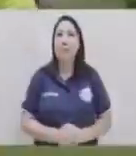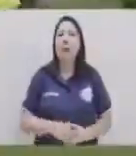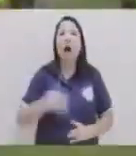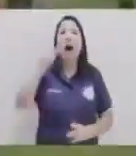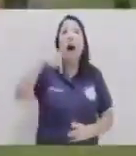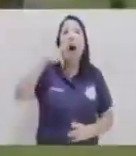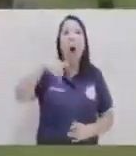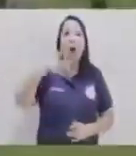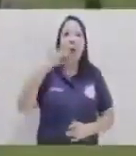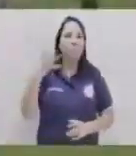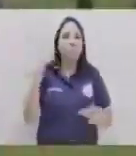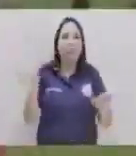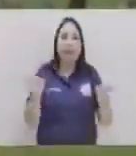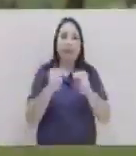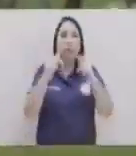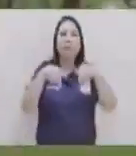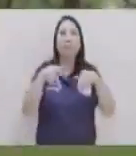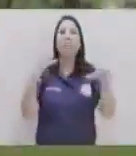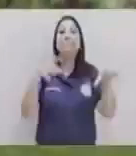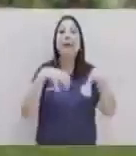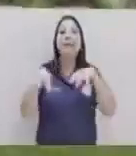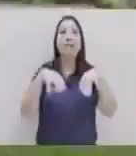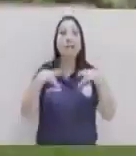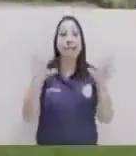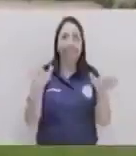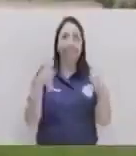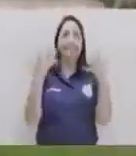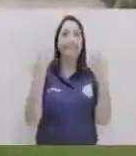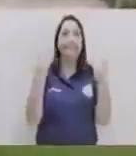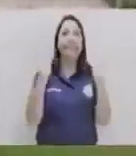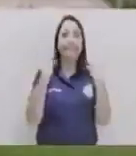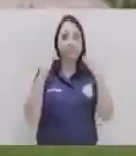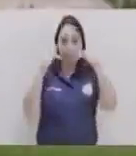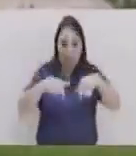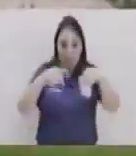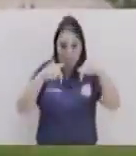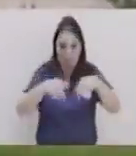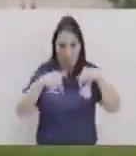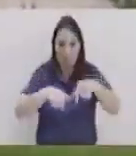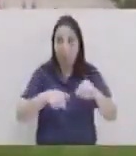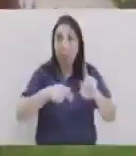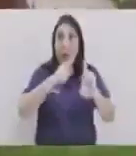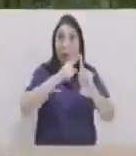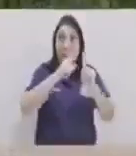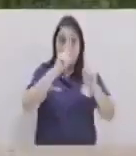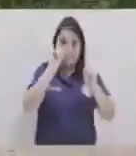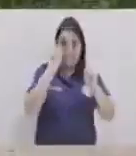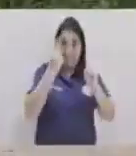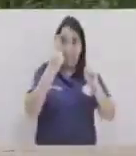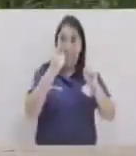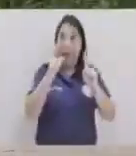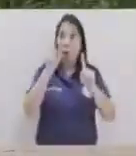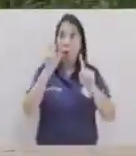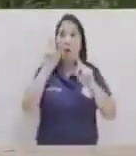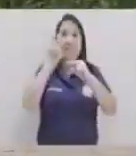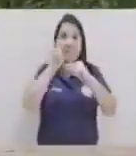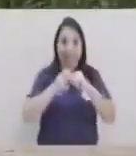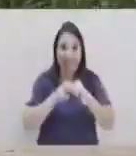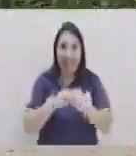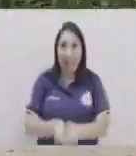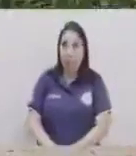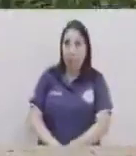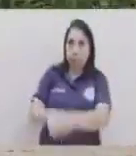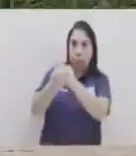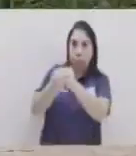Para hacer una pequeña retroalimentación de lo que trabajamos el día de hoy, realizamos el saque sentado,